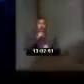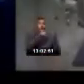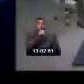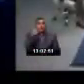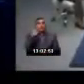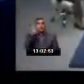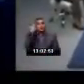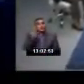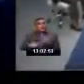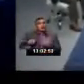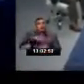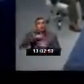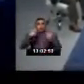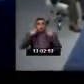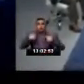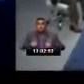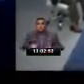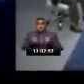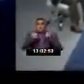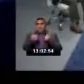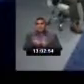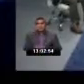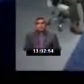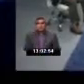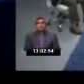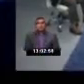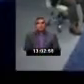todos nos cuidemos. Cristian Hidalgo, TC Televisión.